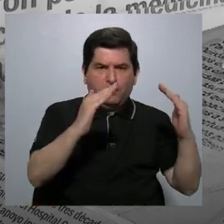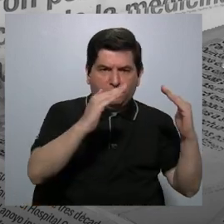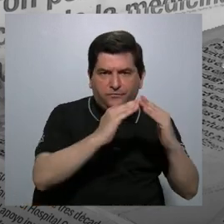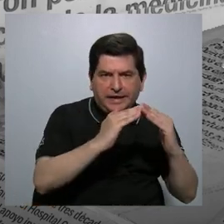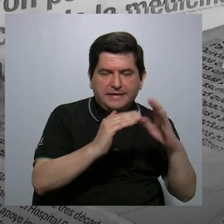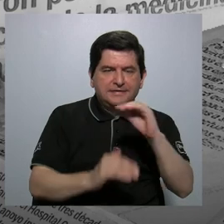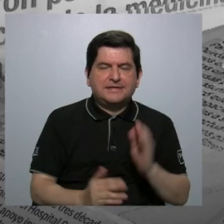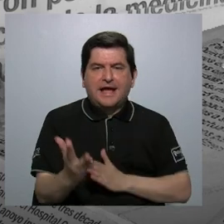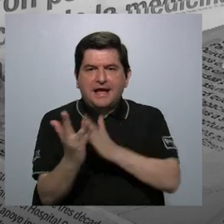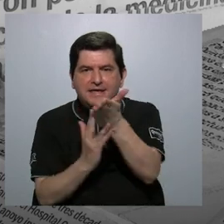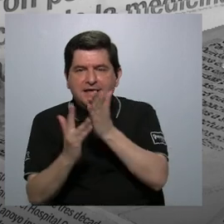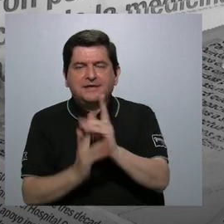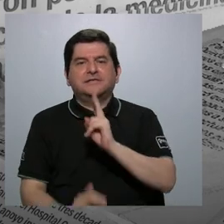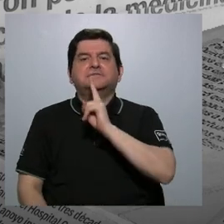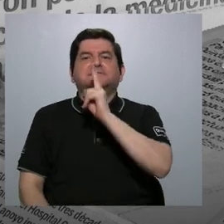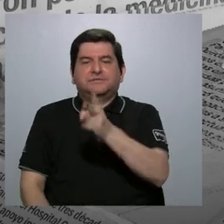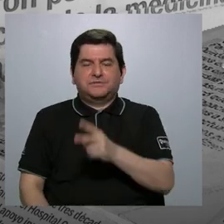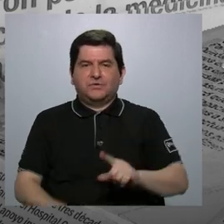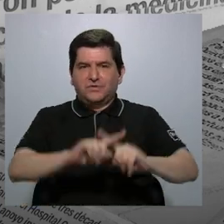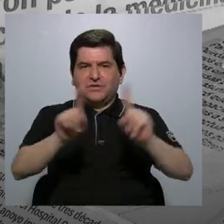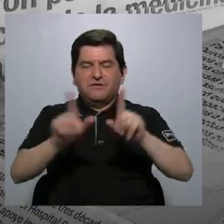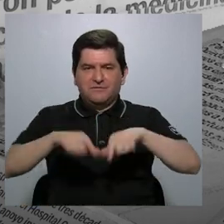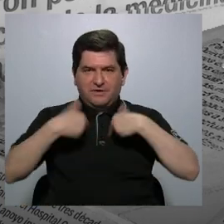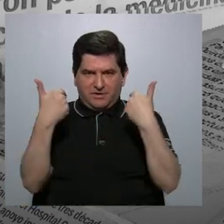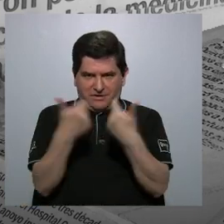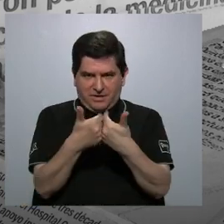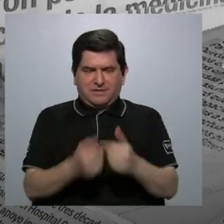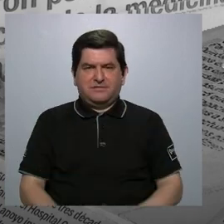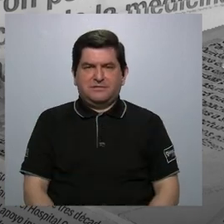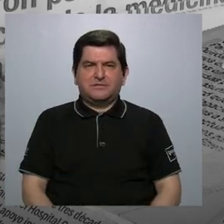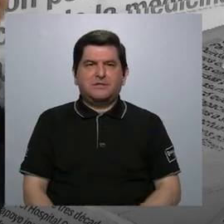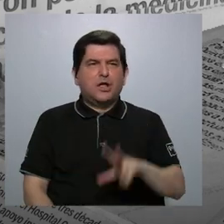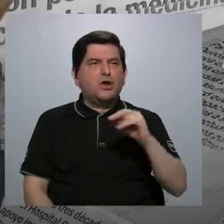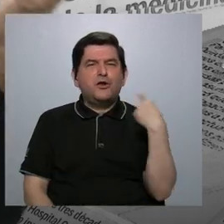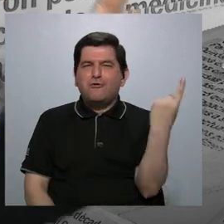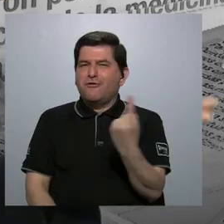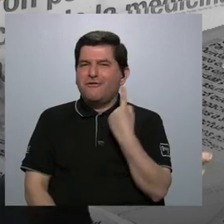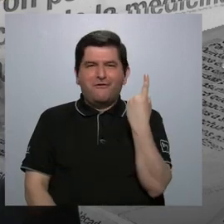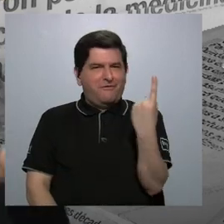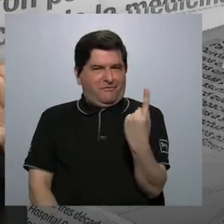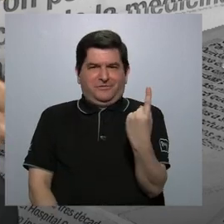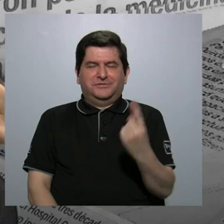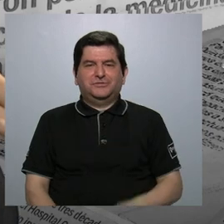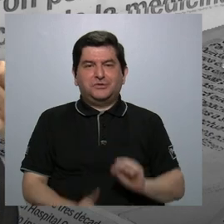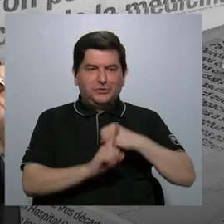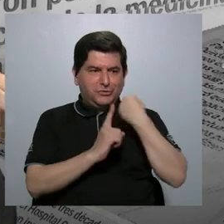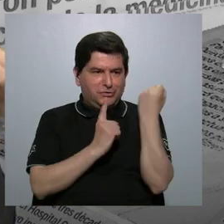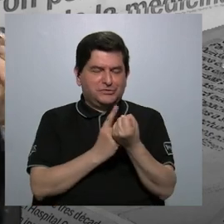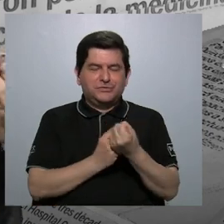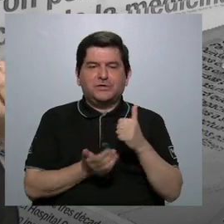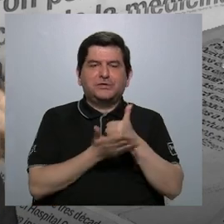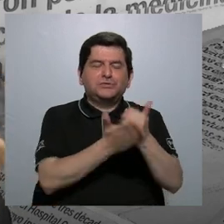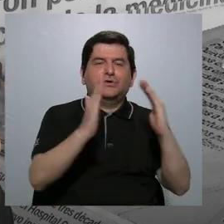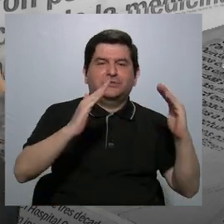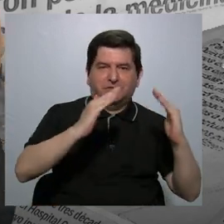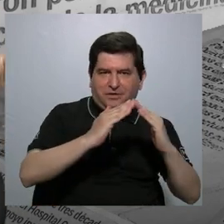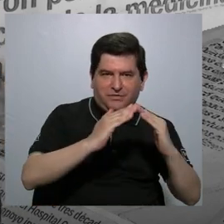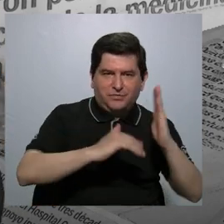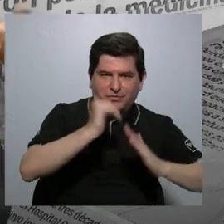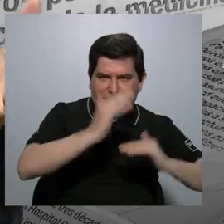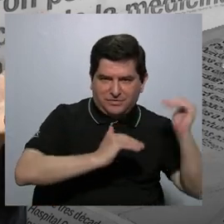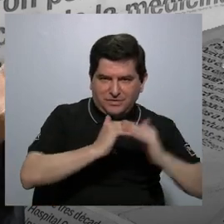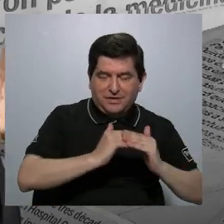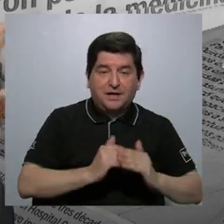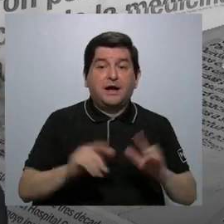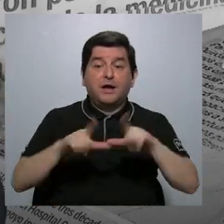y accesibilidad real para diversos sectores, porque no es solamente la situación del bono de vivienda, sino es que